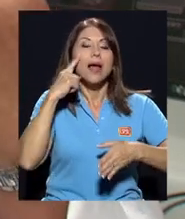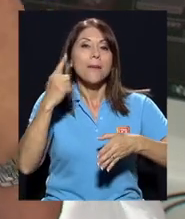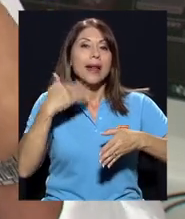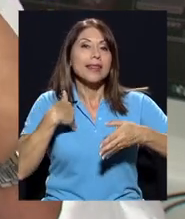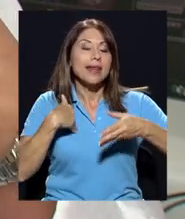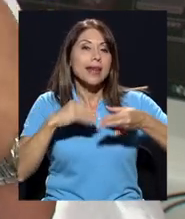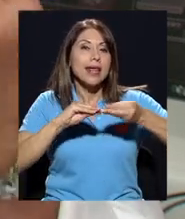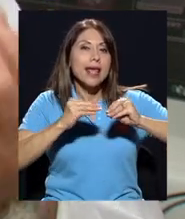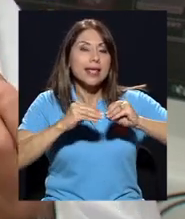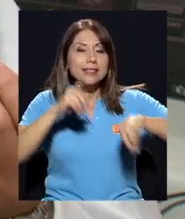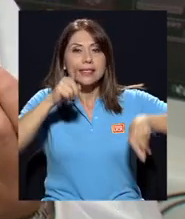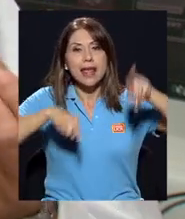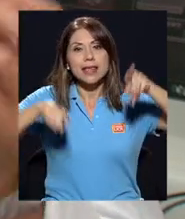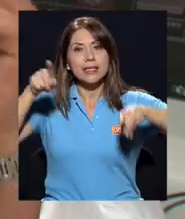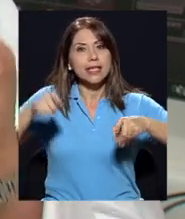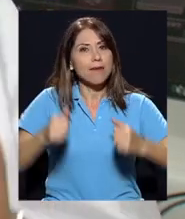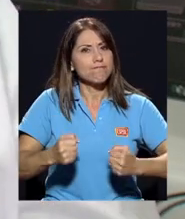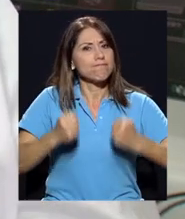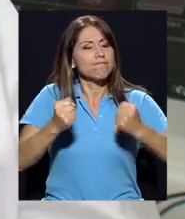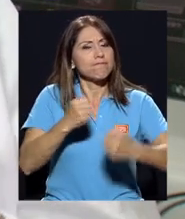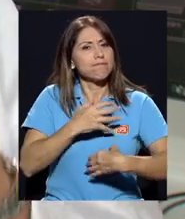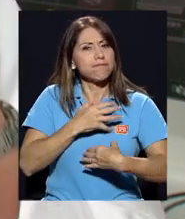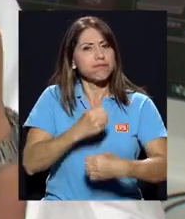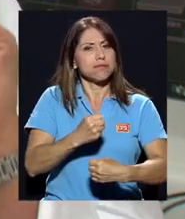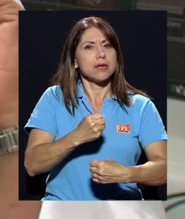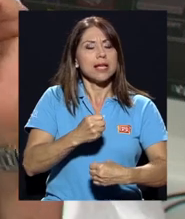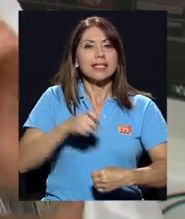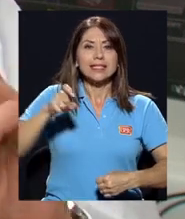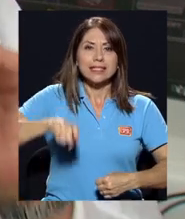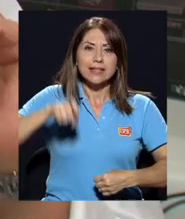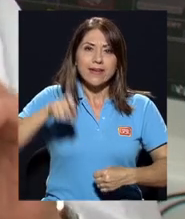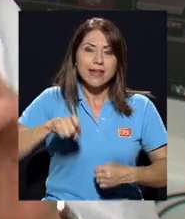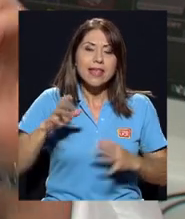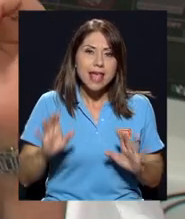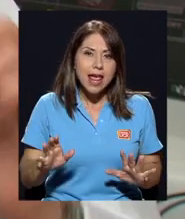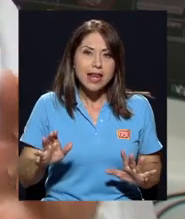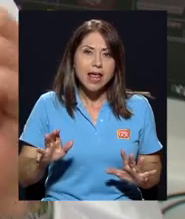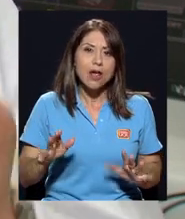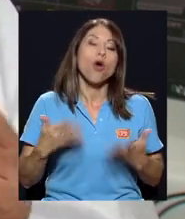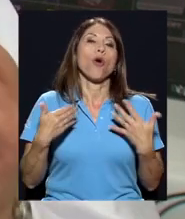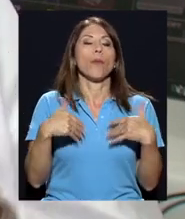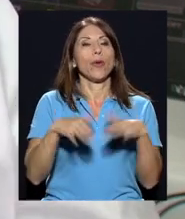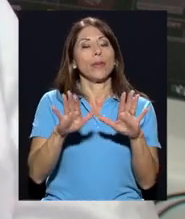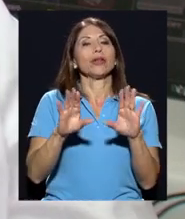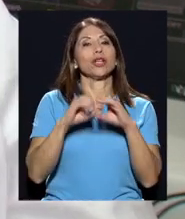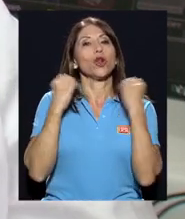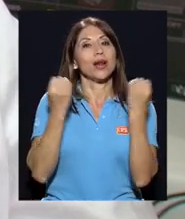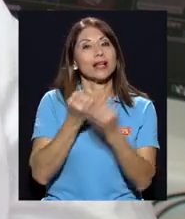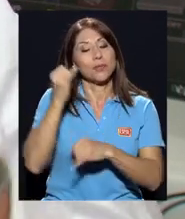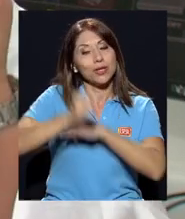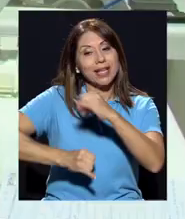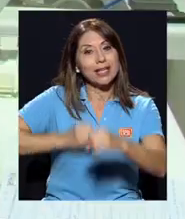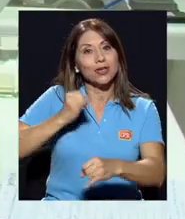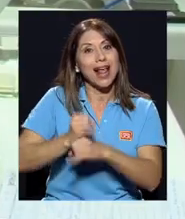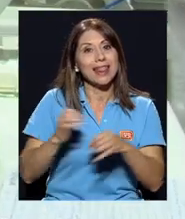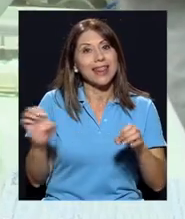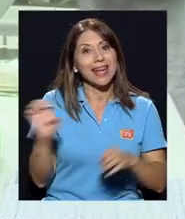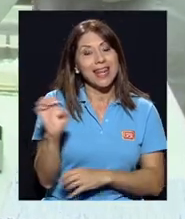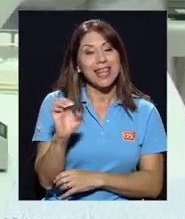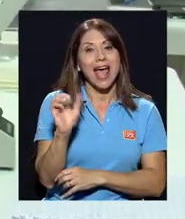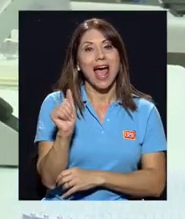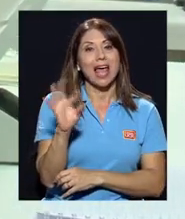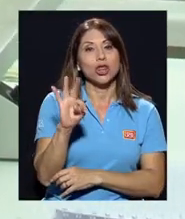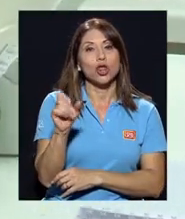estadística confiable, se requiere, o por lo menos eso es una petición del Organismo Internacional de Energía Atómica, que